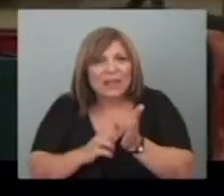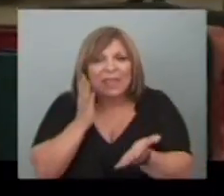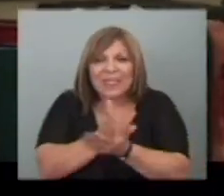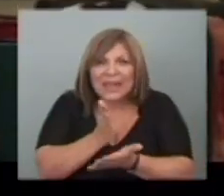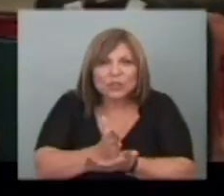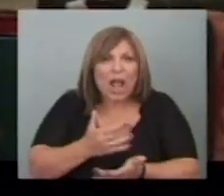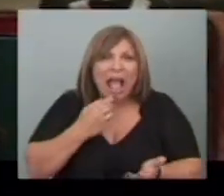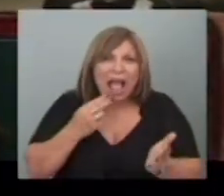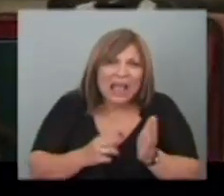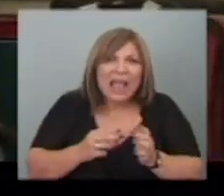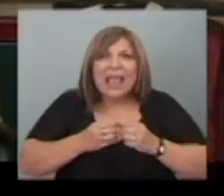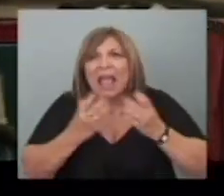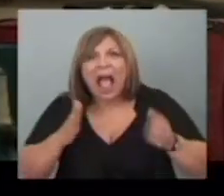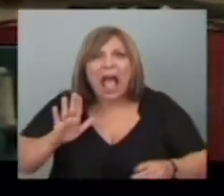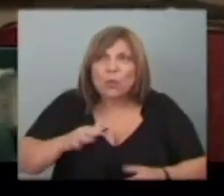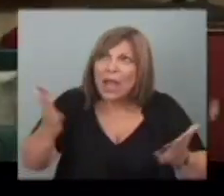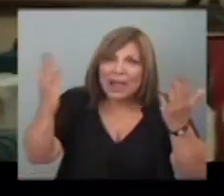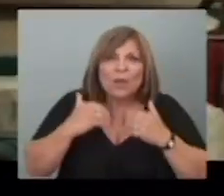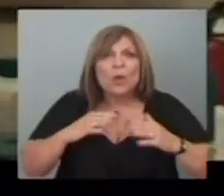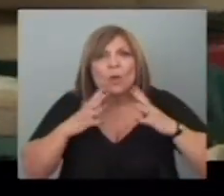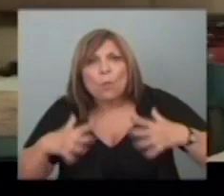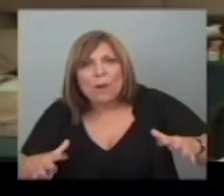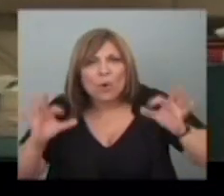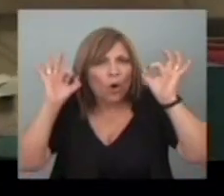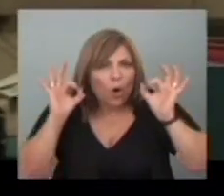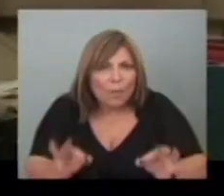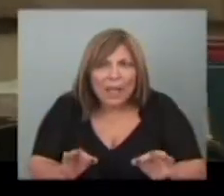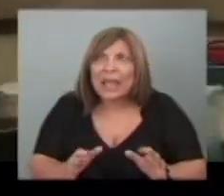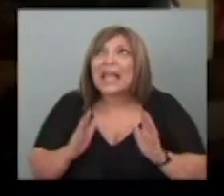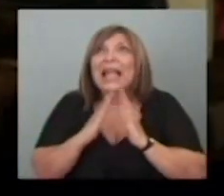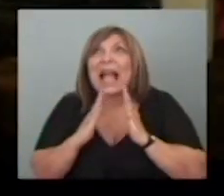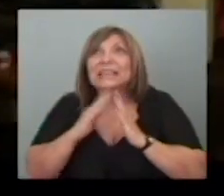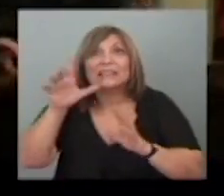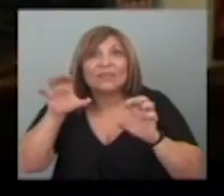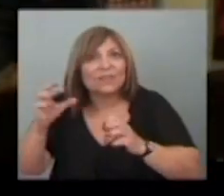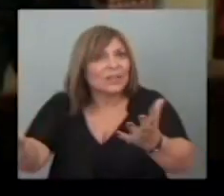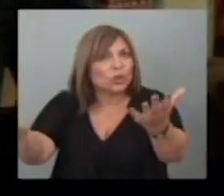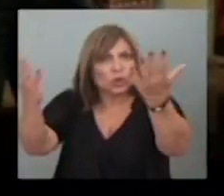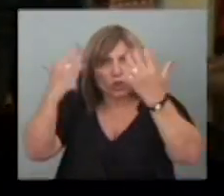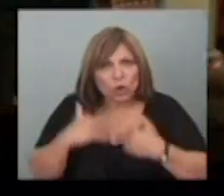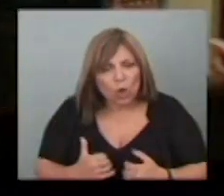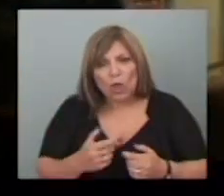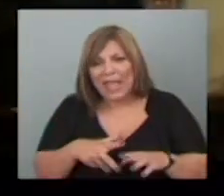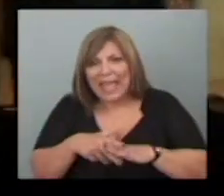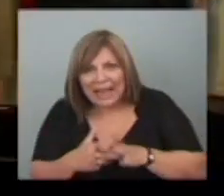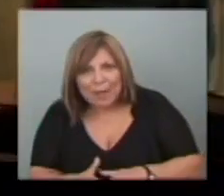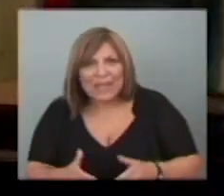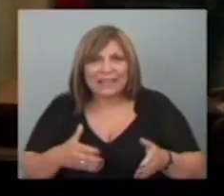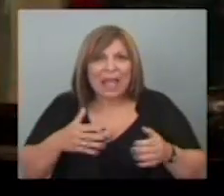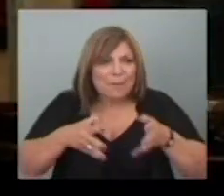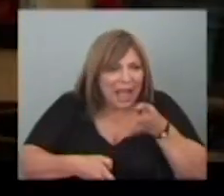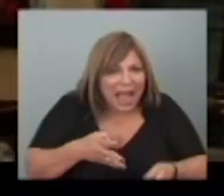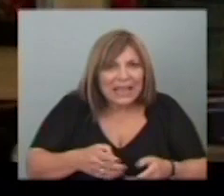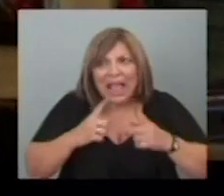de aduana, tributos o gravámenes, los bienes muebles y efectos que alajan su casa en el exterior, las herramientas, máquinas,